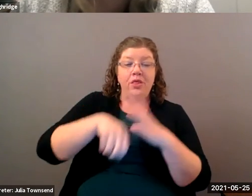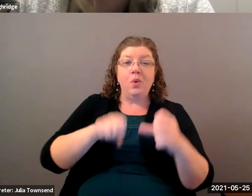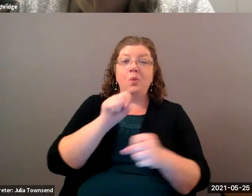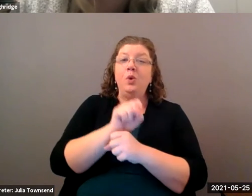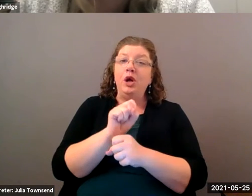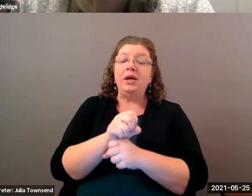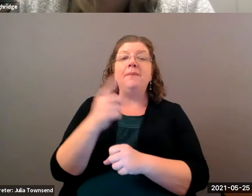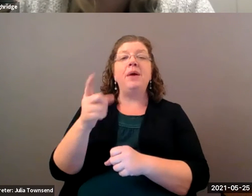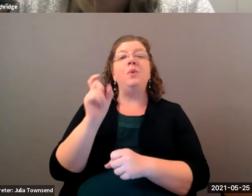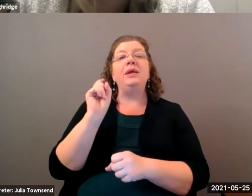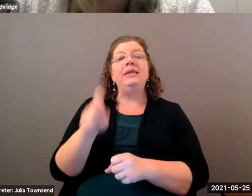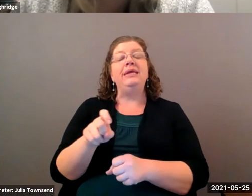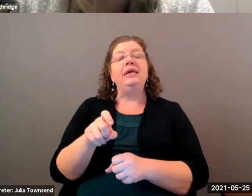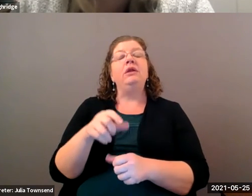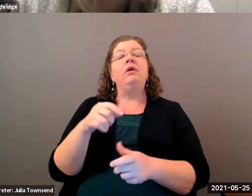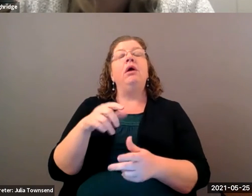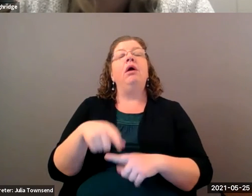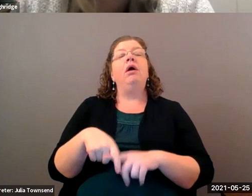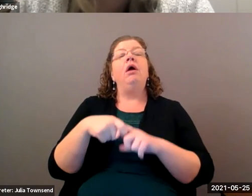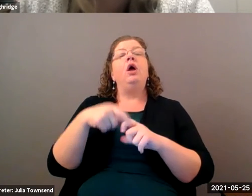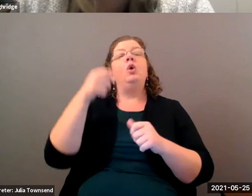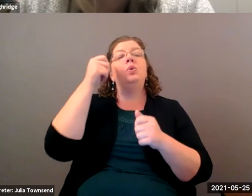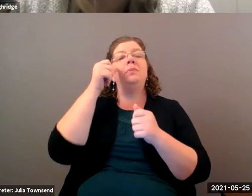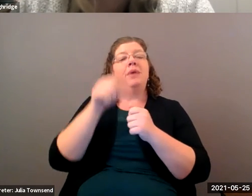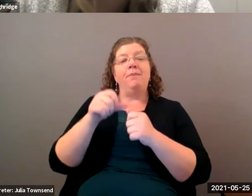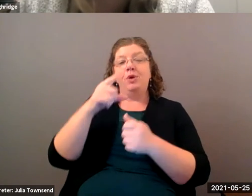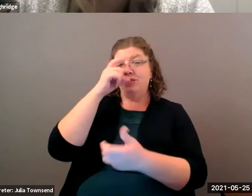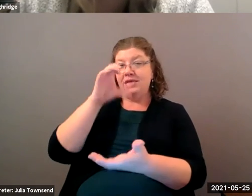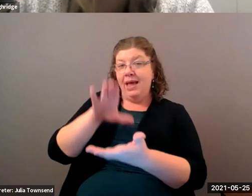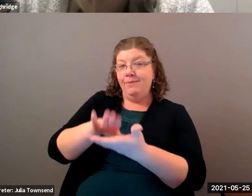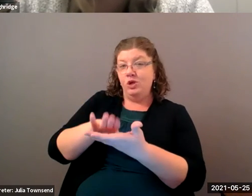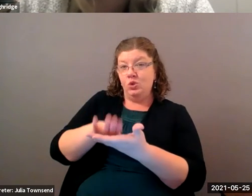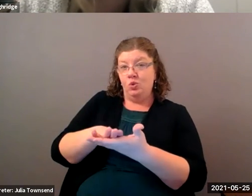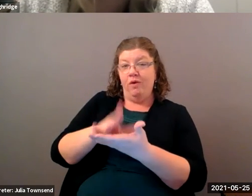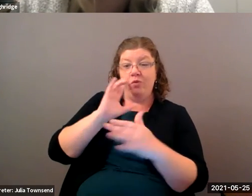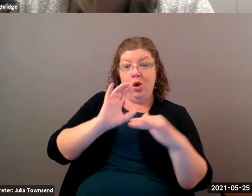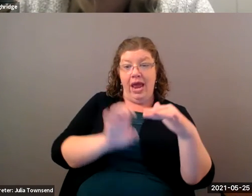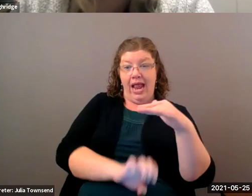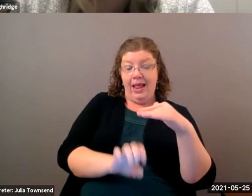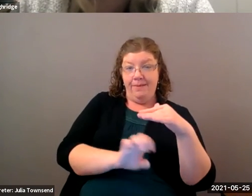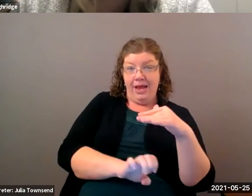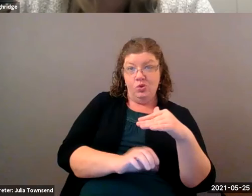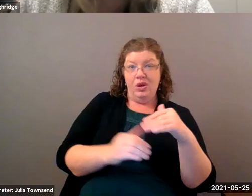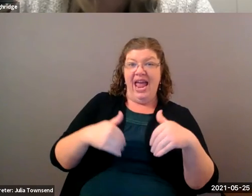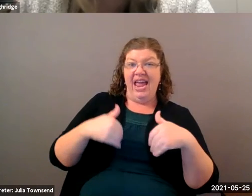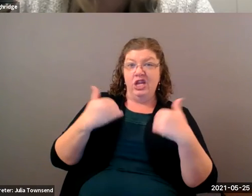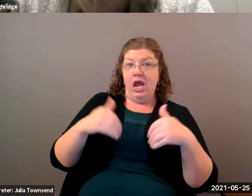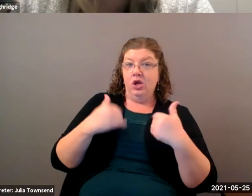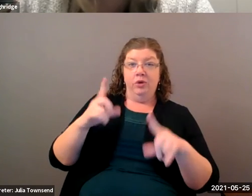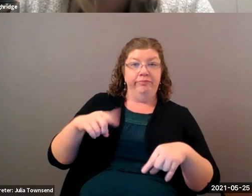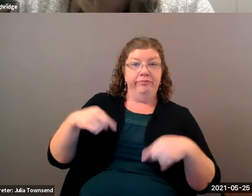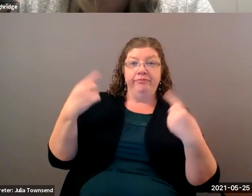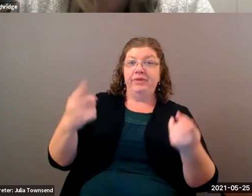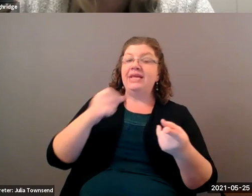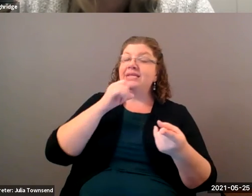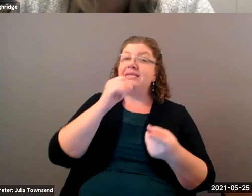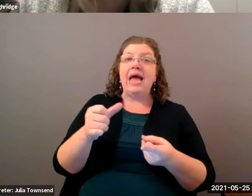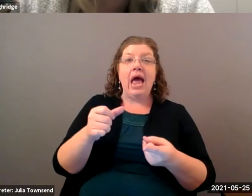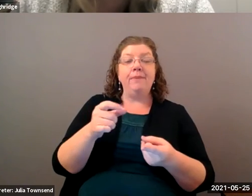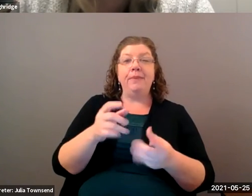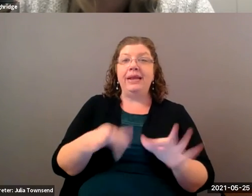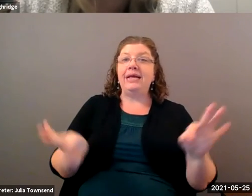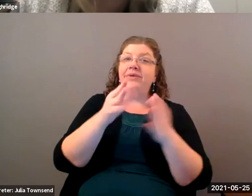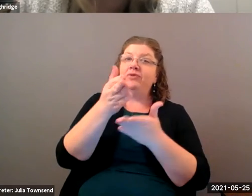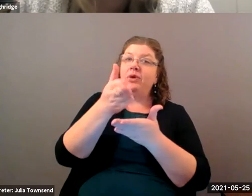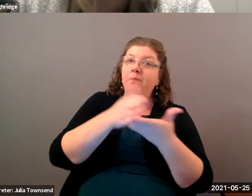como que siempre fue parte del plan, pero tenemos que recordar que la escuela de verano, por lo menos para la primaria,